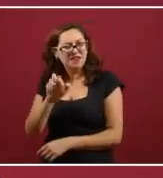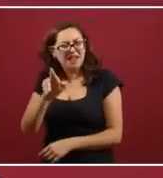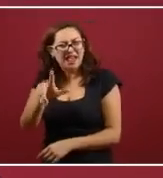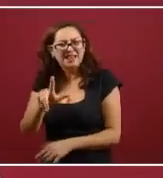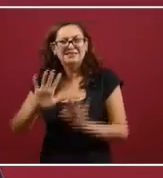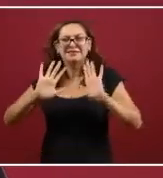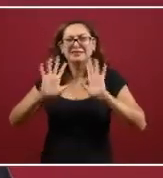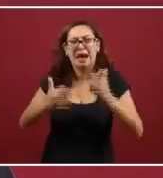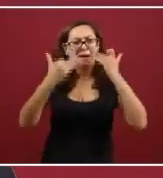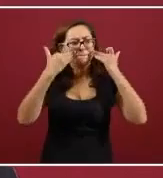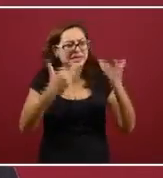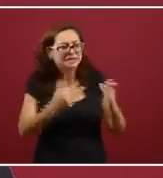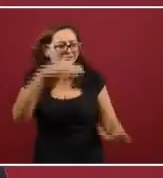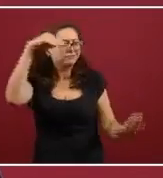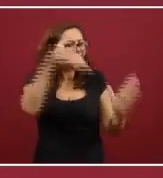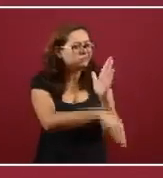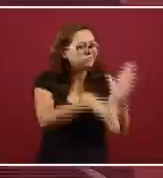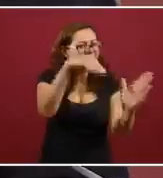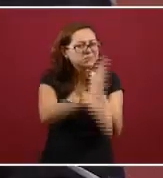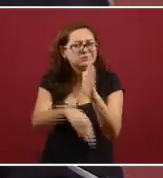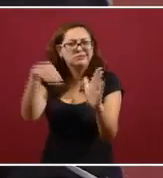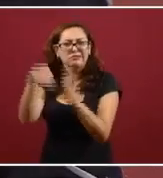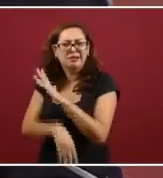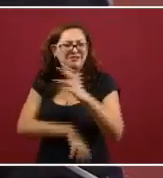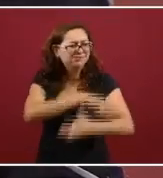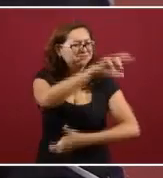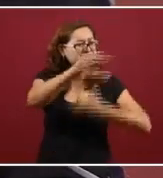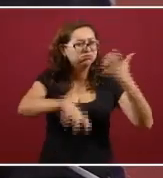seguir con lo mismo?